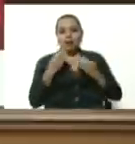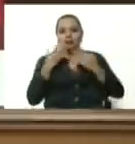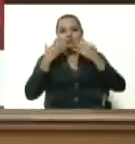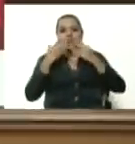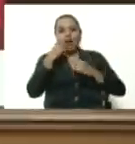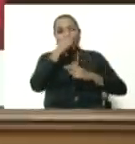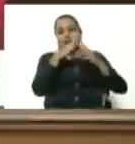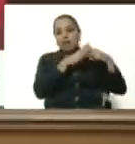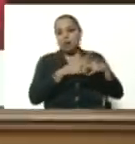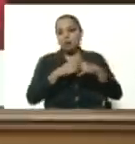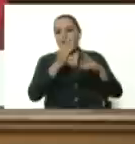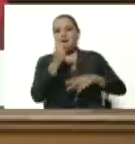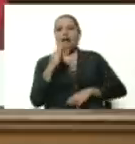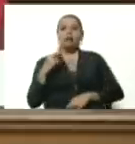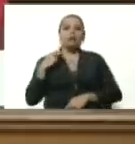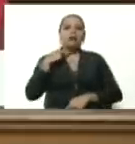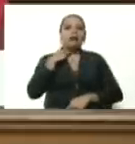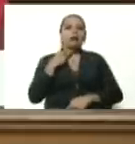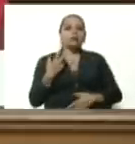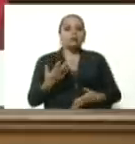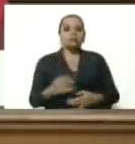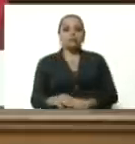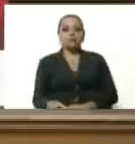su propio...